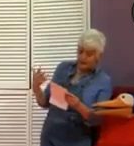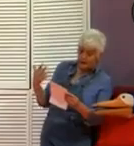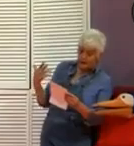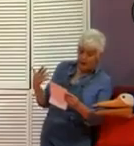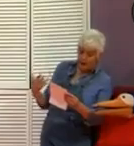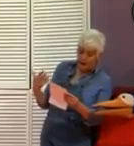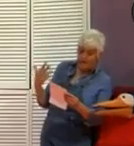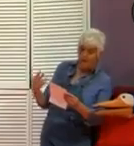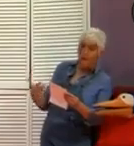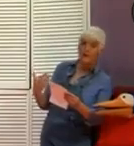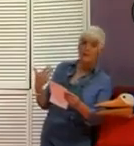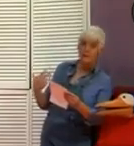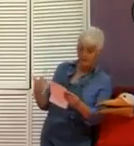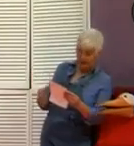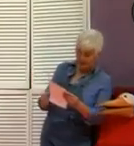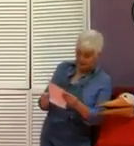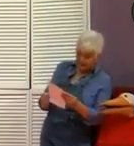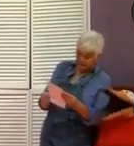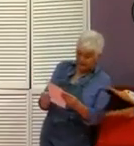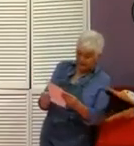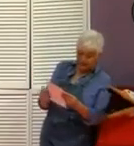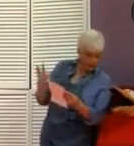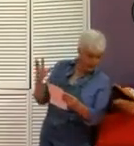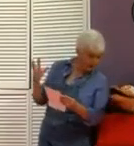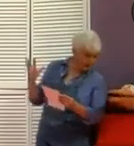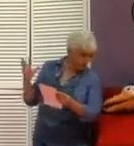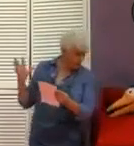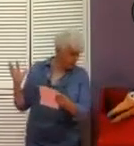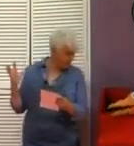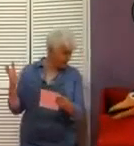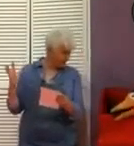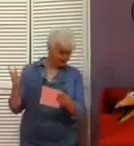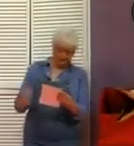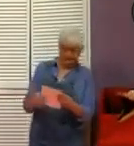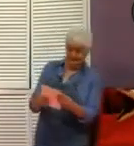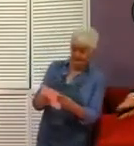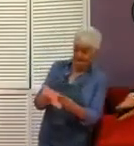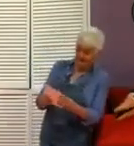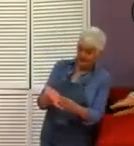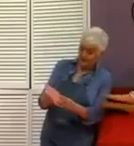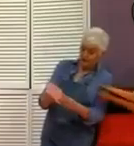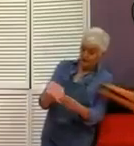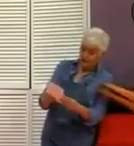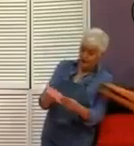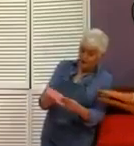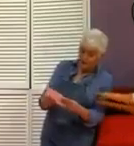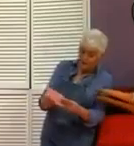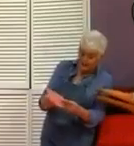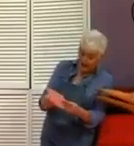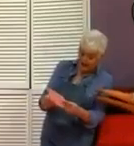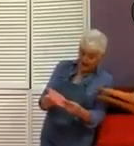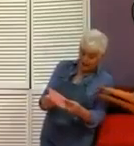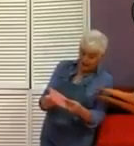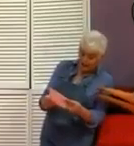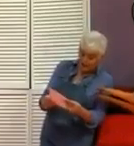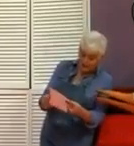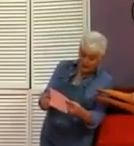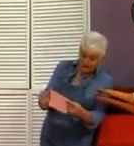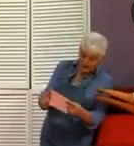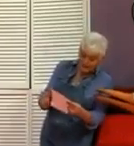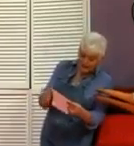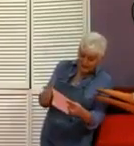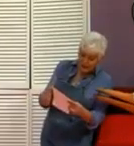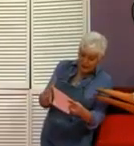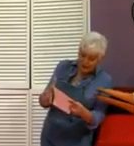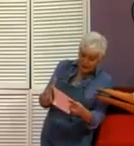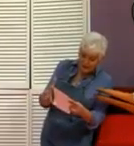problemas con la memoria de mi mamá. Yo ya hasta oigo voces. ¡Órale! ¡Ay! Todo se le olvida. El otro día perdió